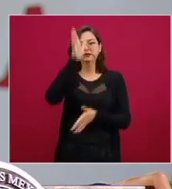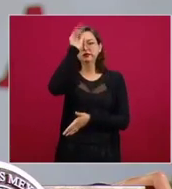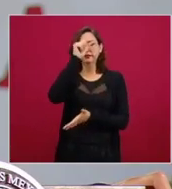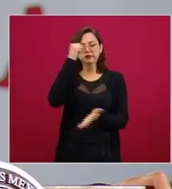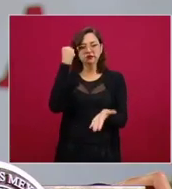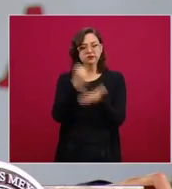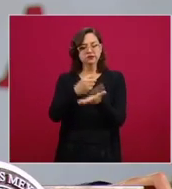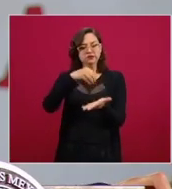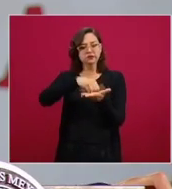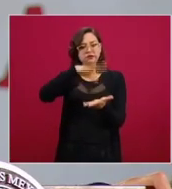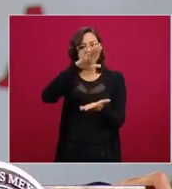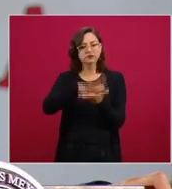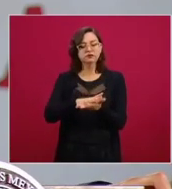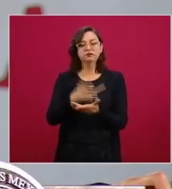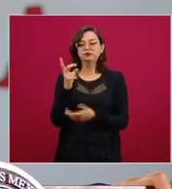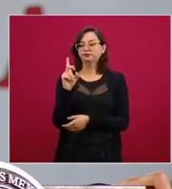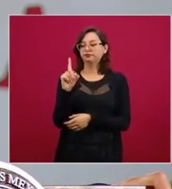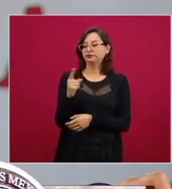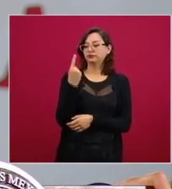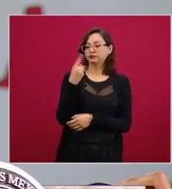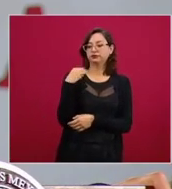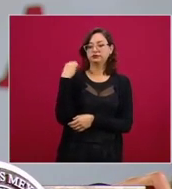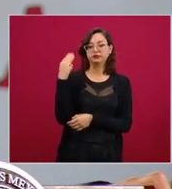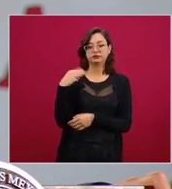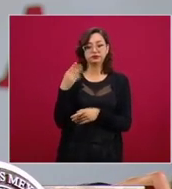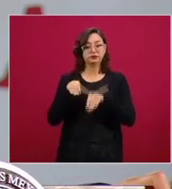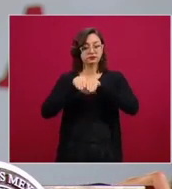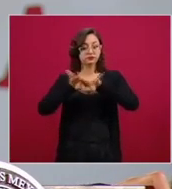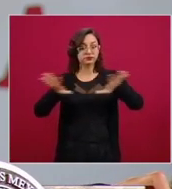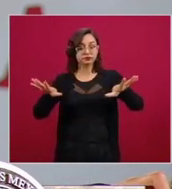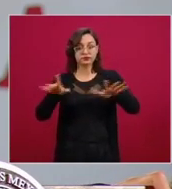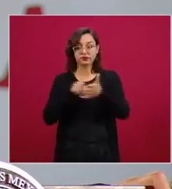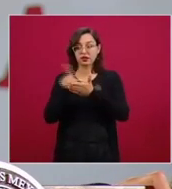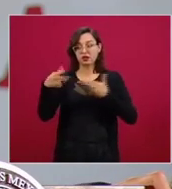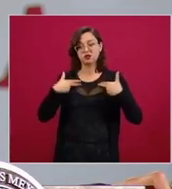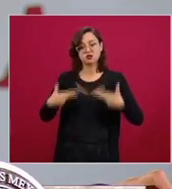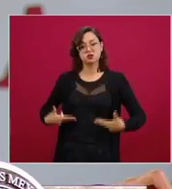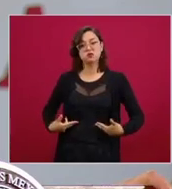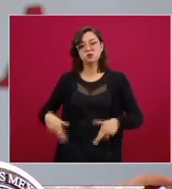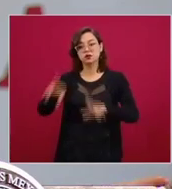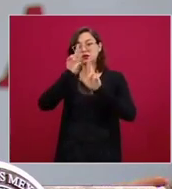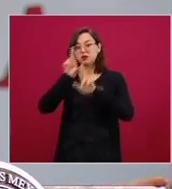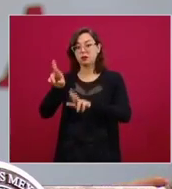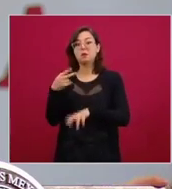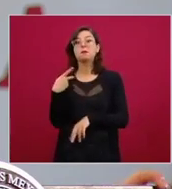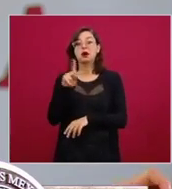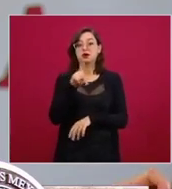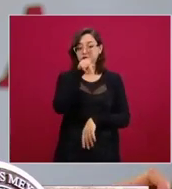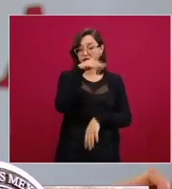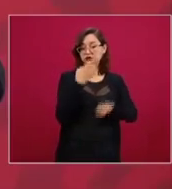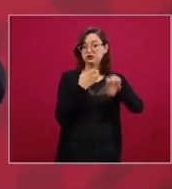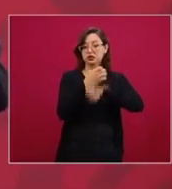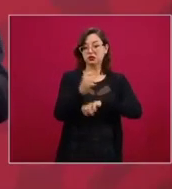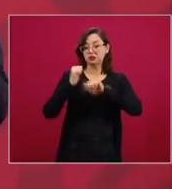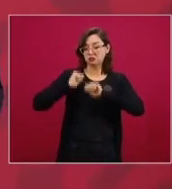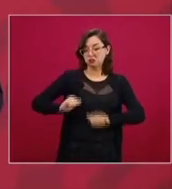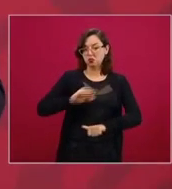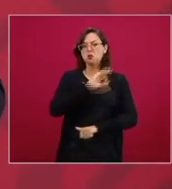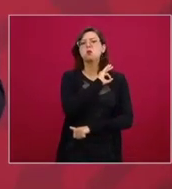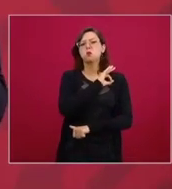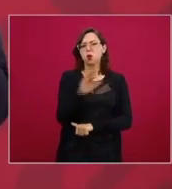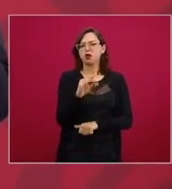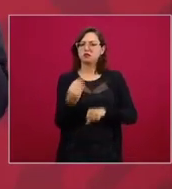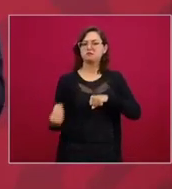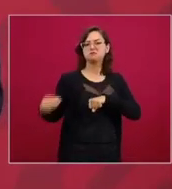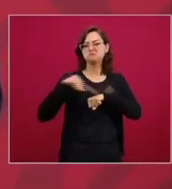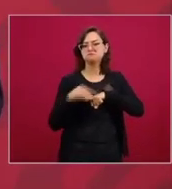junio. Y se publicó el 31 de marzo. Ya se había dicho entonces, eso, por supuesto. Es el presidente ya lo había dicho. Ya lo habían dicho la vez pasada,